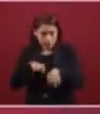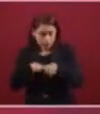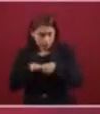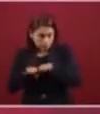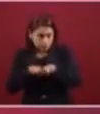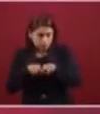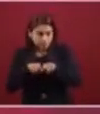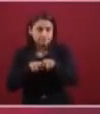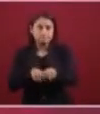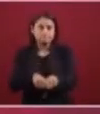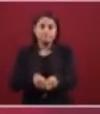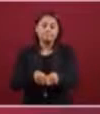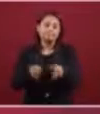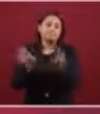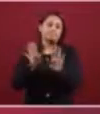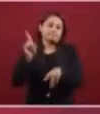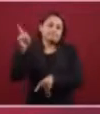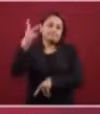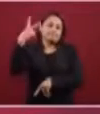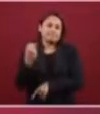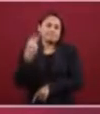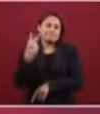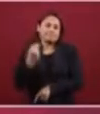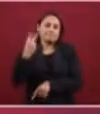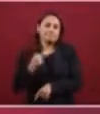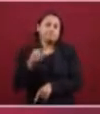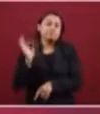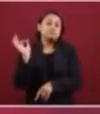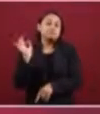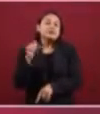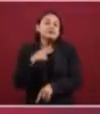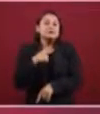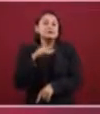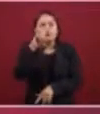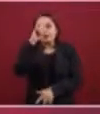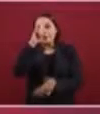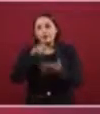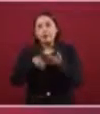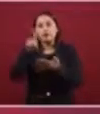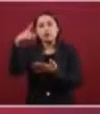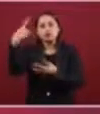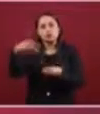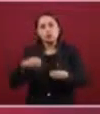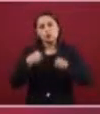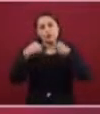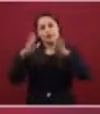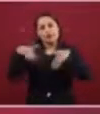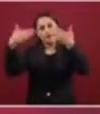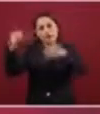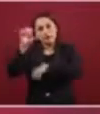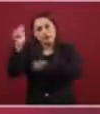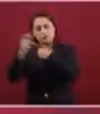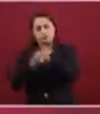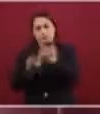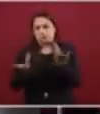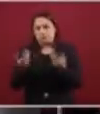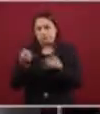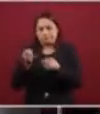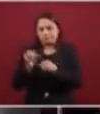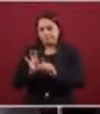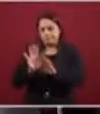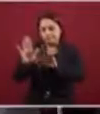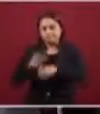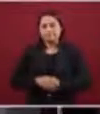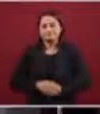ya tenían su vida allá y ninguno quiso volver, ¿no? De hecho, cuando recién… Sí.